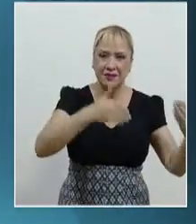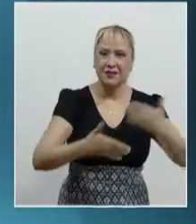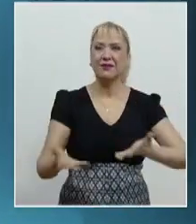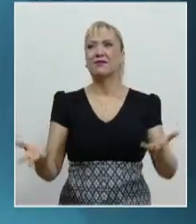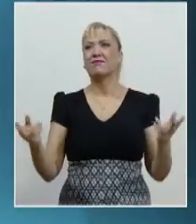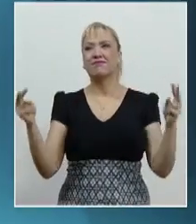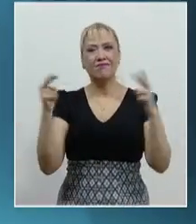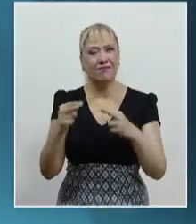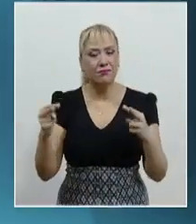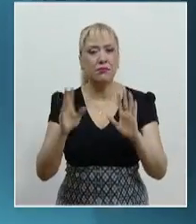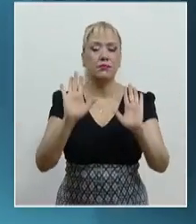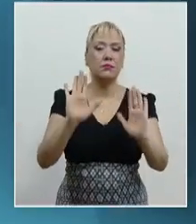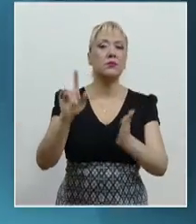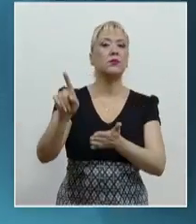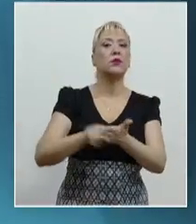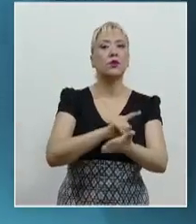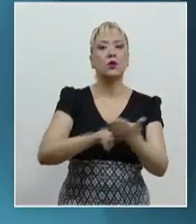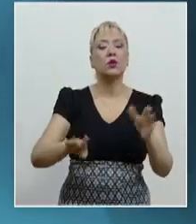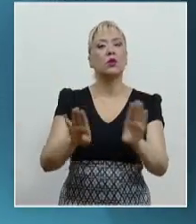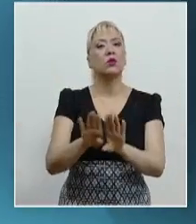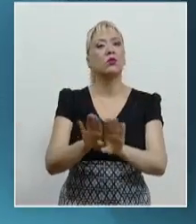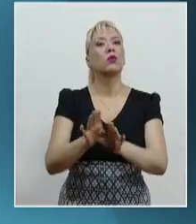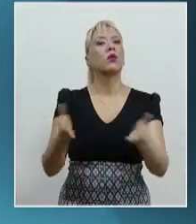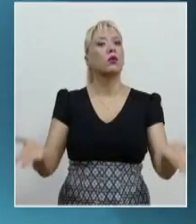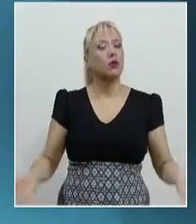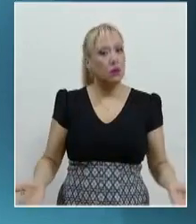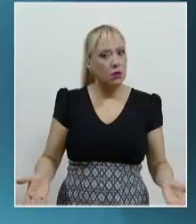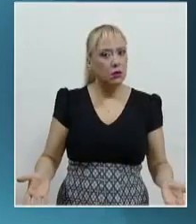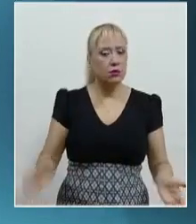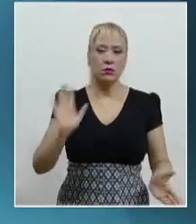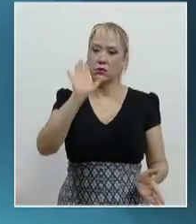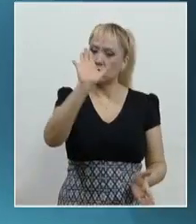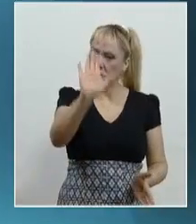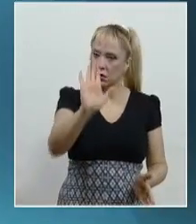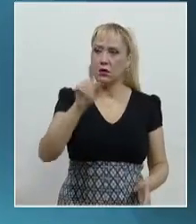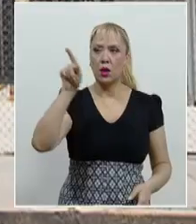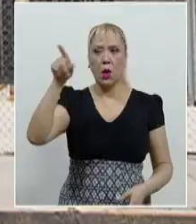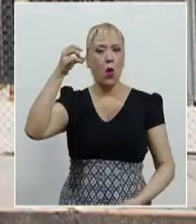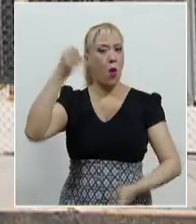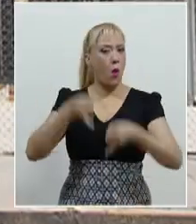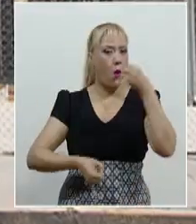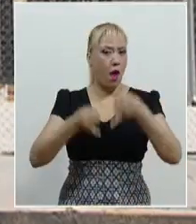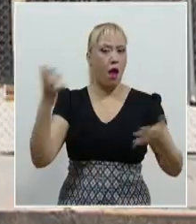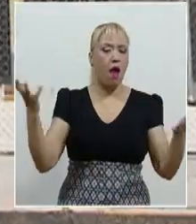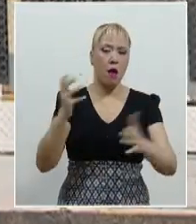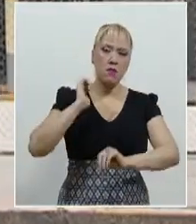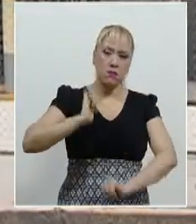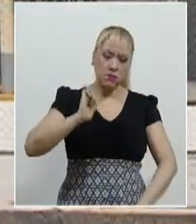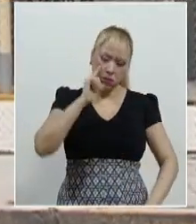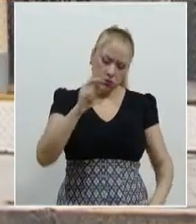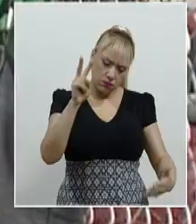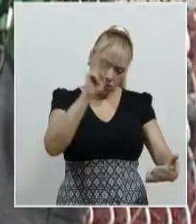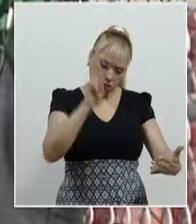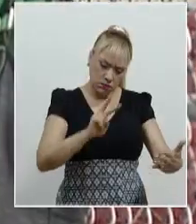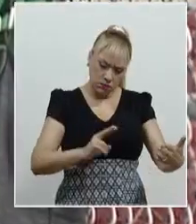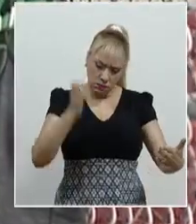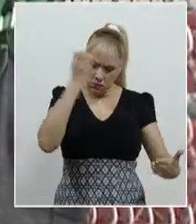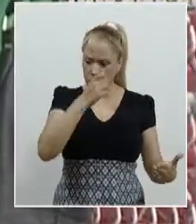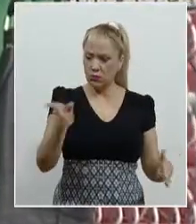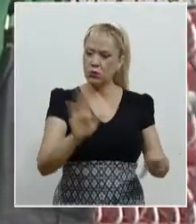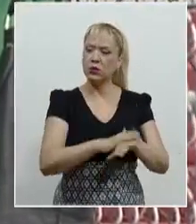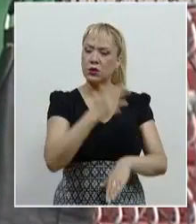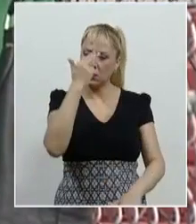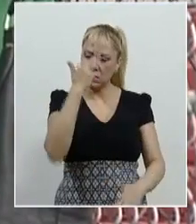deben suspender o privar, dejando un amplio margen de discrecionalidad a la autoridad jurisdiccional en perjuicio